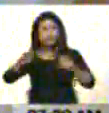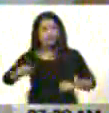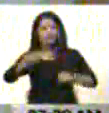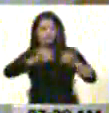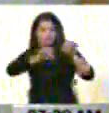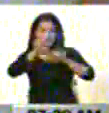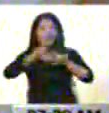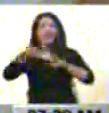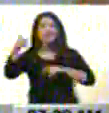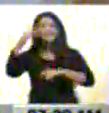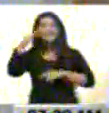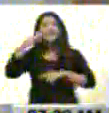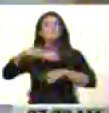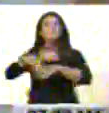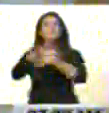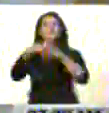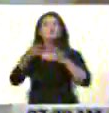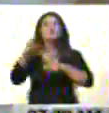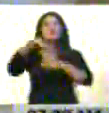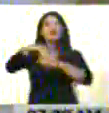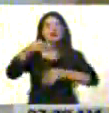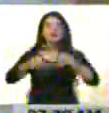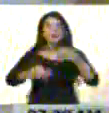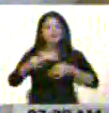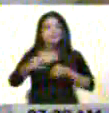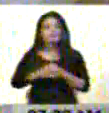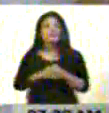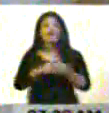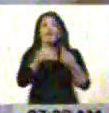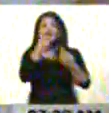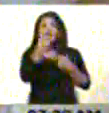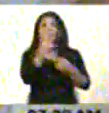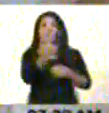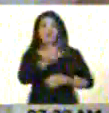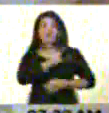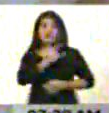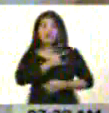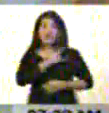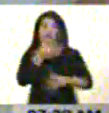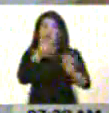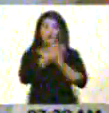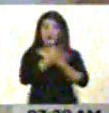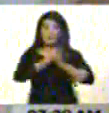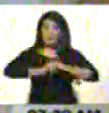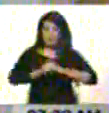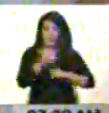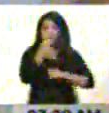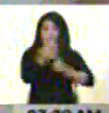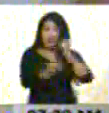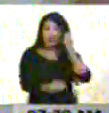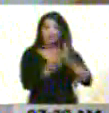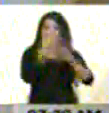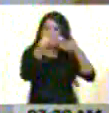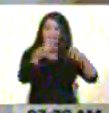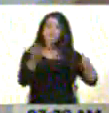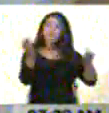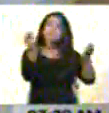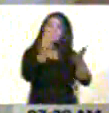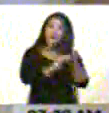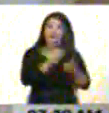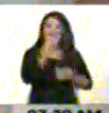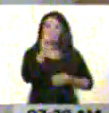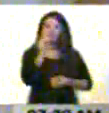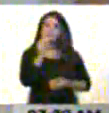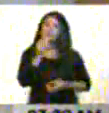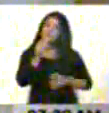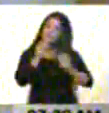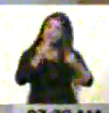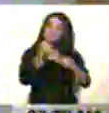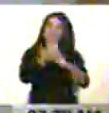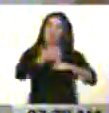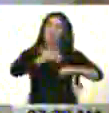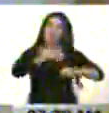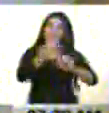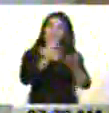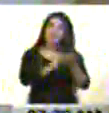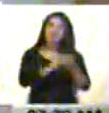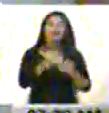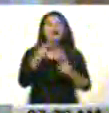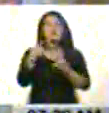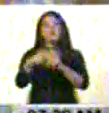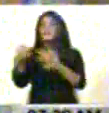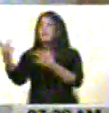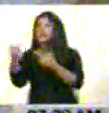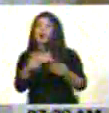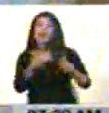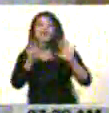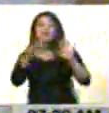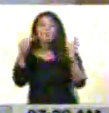la Universidad Experimental de la Seguridad. Una excelente noticia fue invitar a 10.000 compañeros de la misión Sucre, que ya